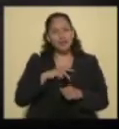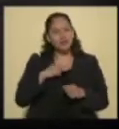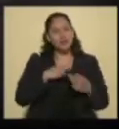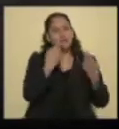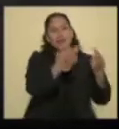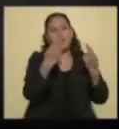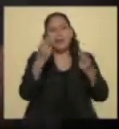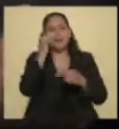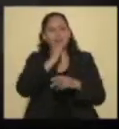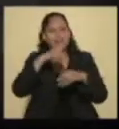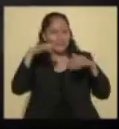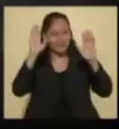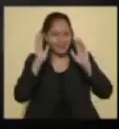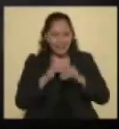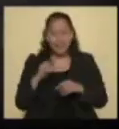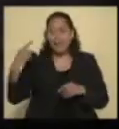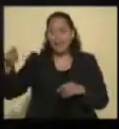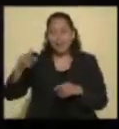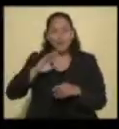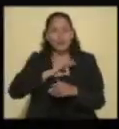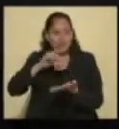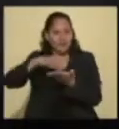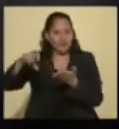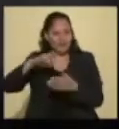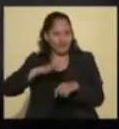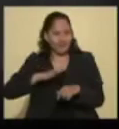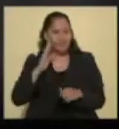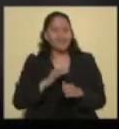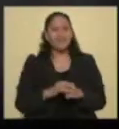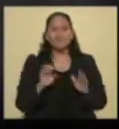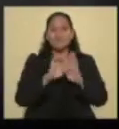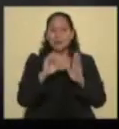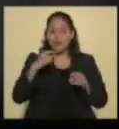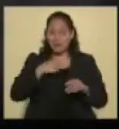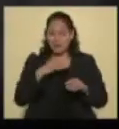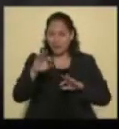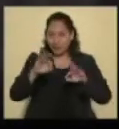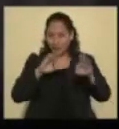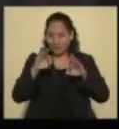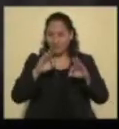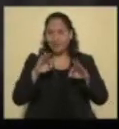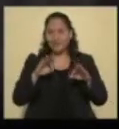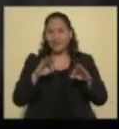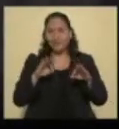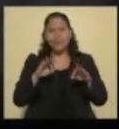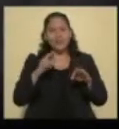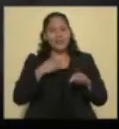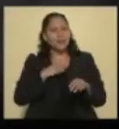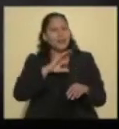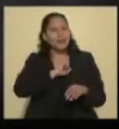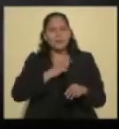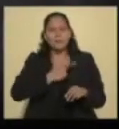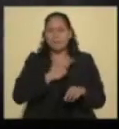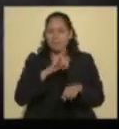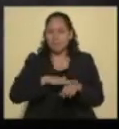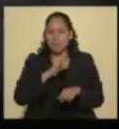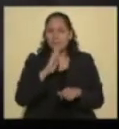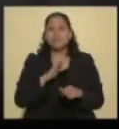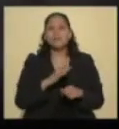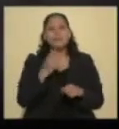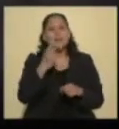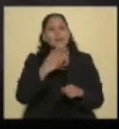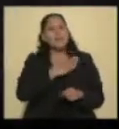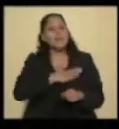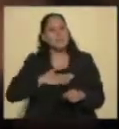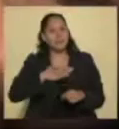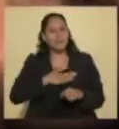México. Entonces también tiene su chiste. Cuando uno trabaja en lo que adora, en lo que quiere, pues es un